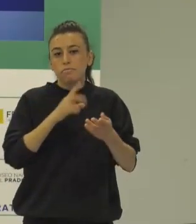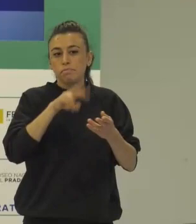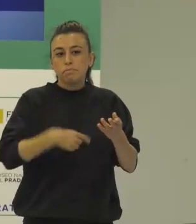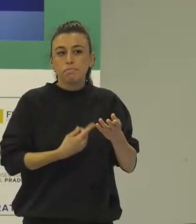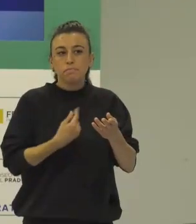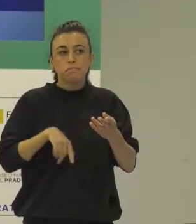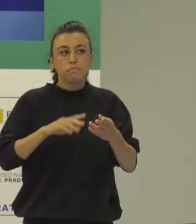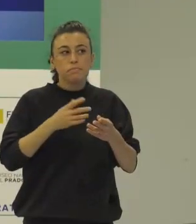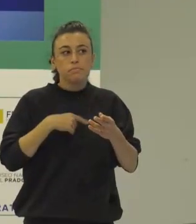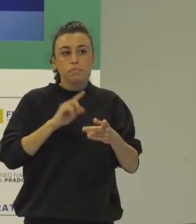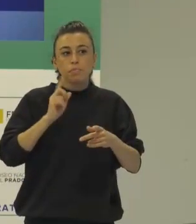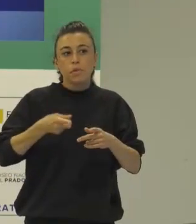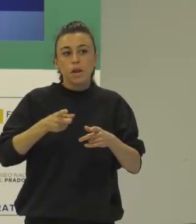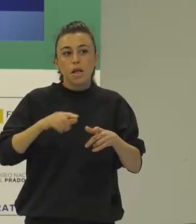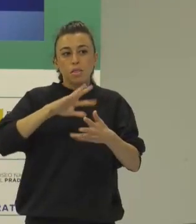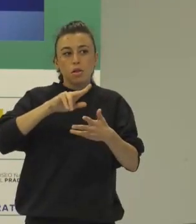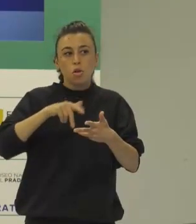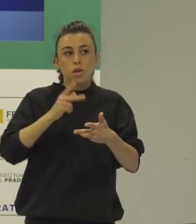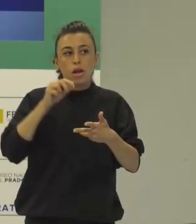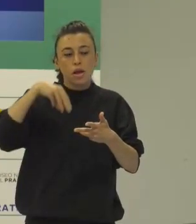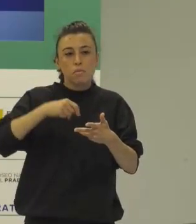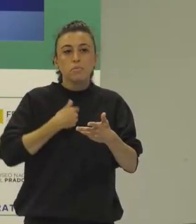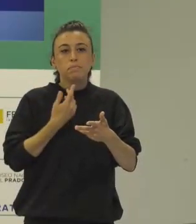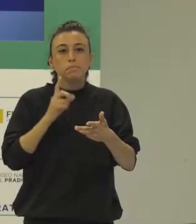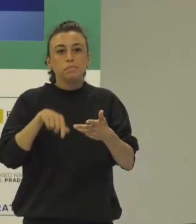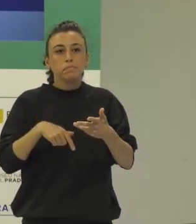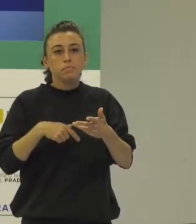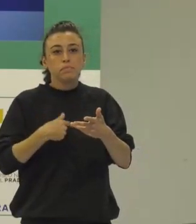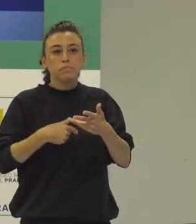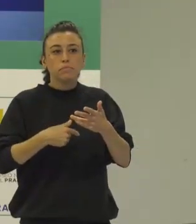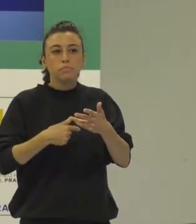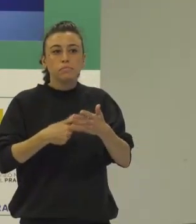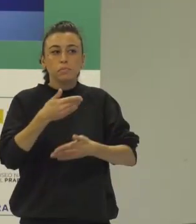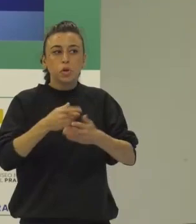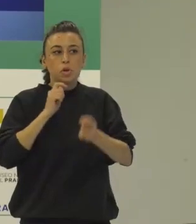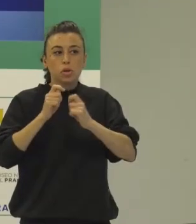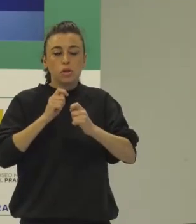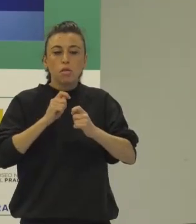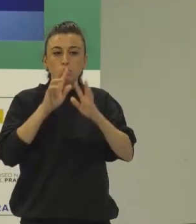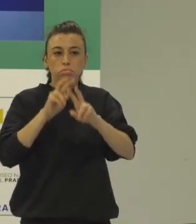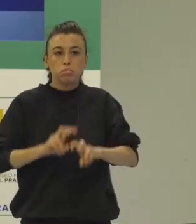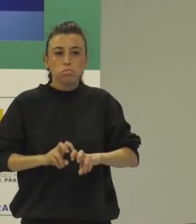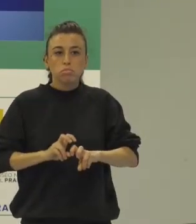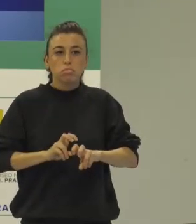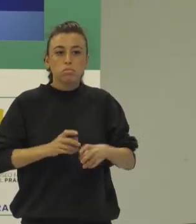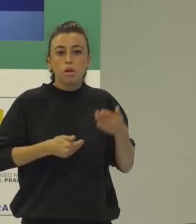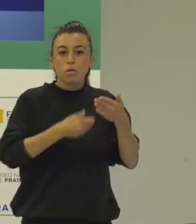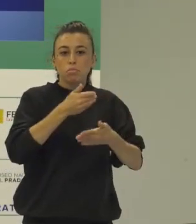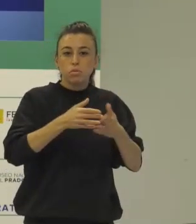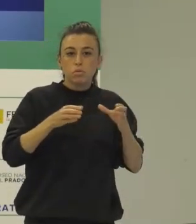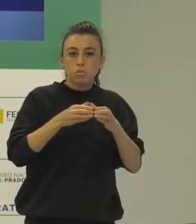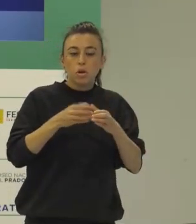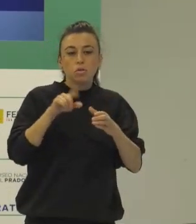KM169. Ha sido editora de investigación y trabajos periodísticos en los medios digitales, prensa comunitaria y ruda sobre medio